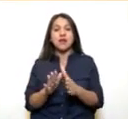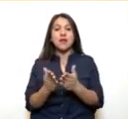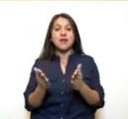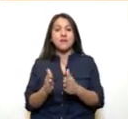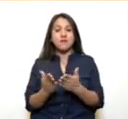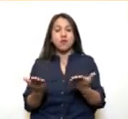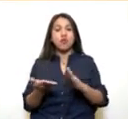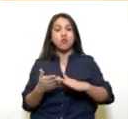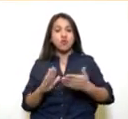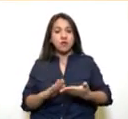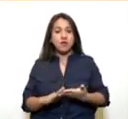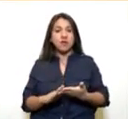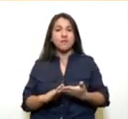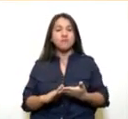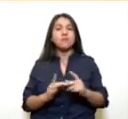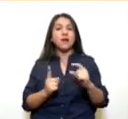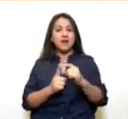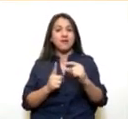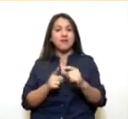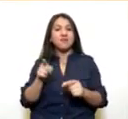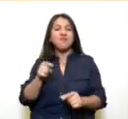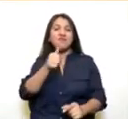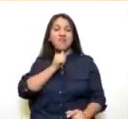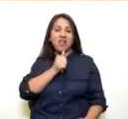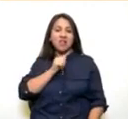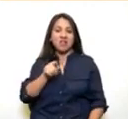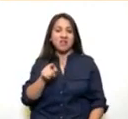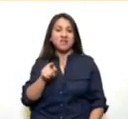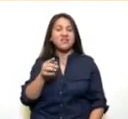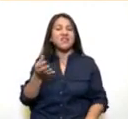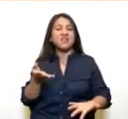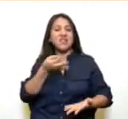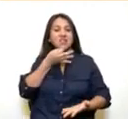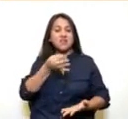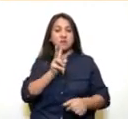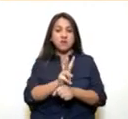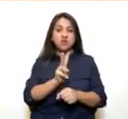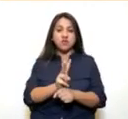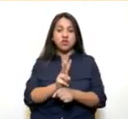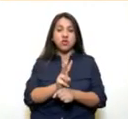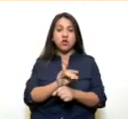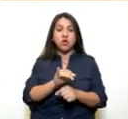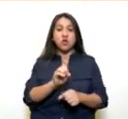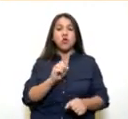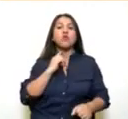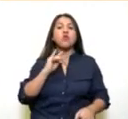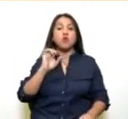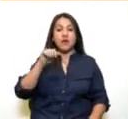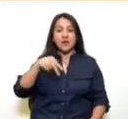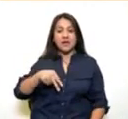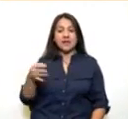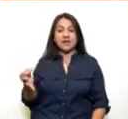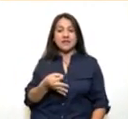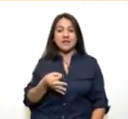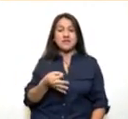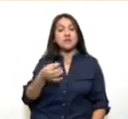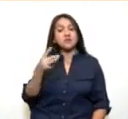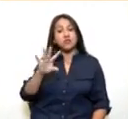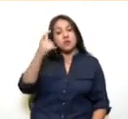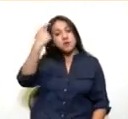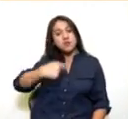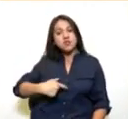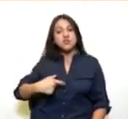la palabra que falta dice el profesor joaquín garcía huidobro que por sí solo el individuo es